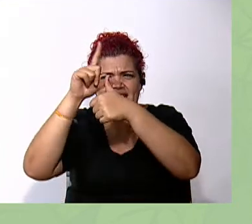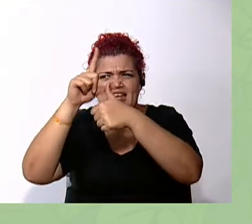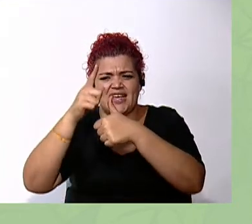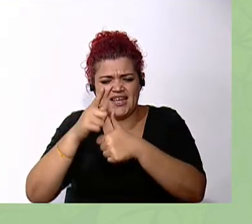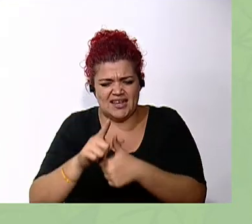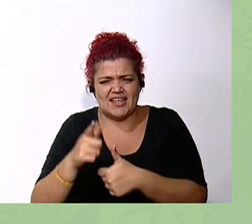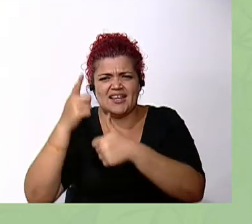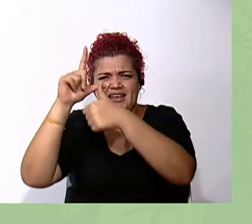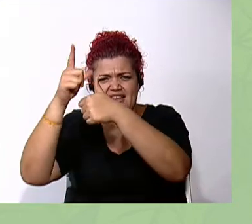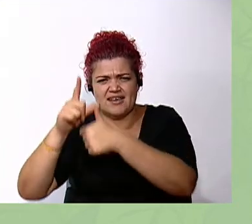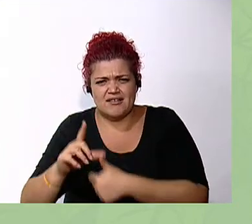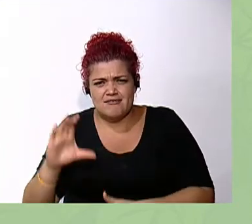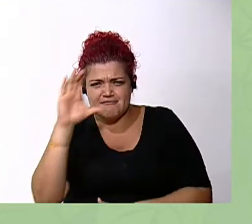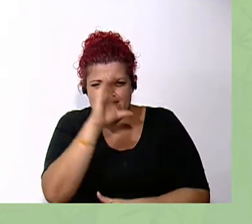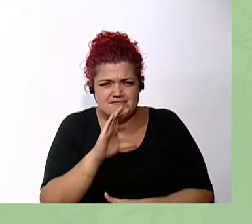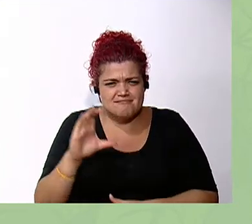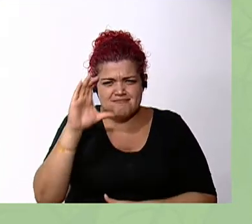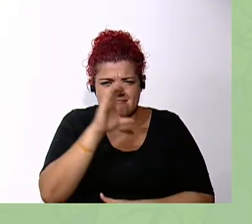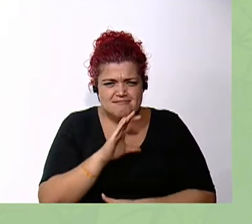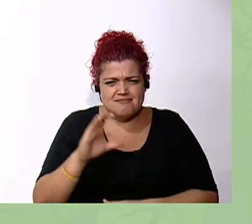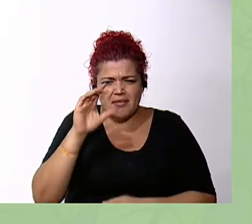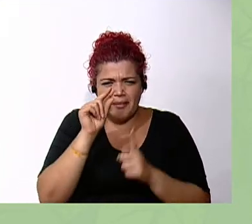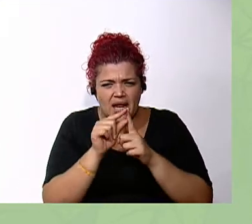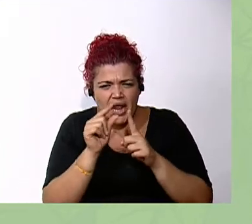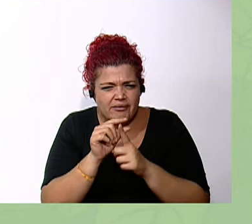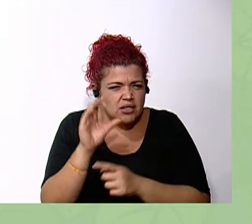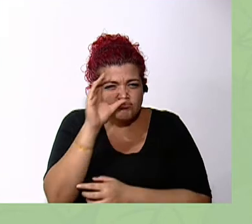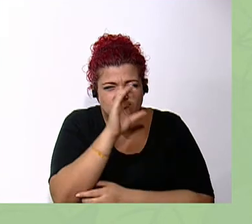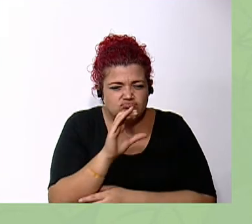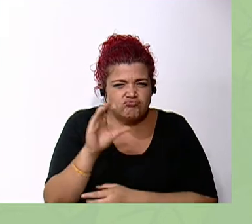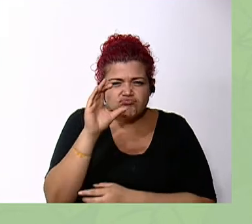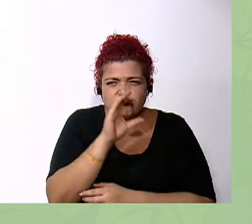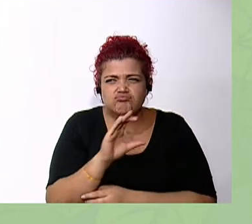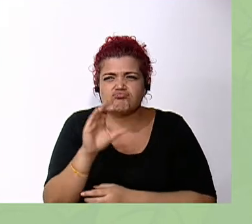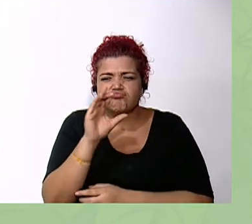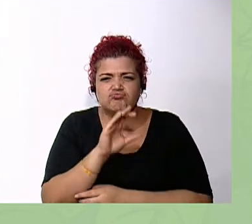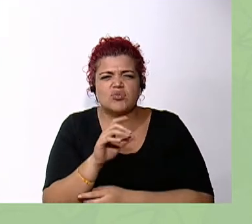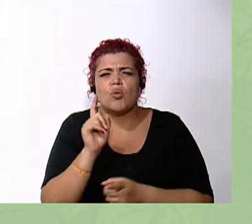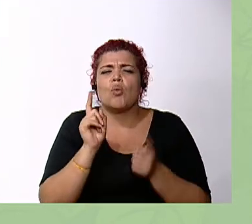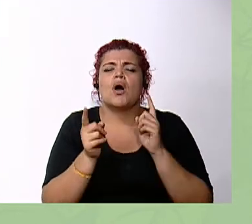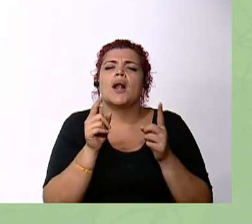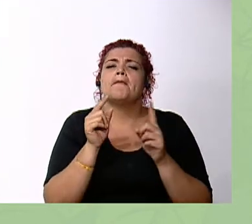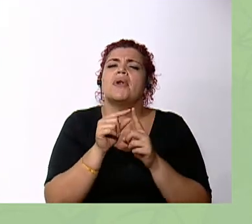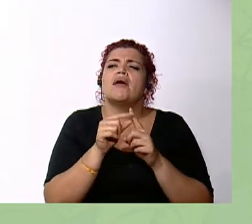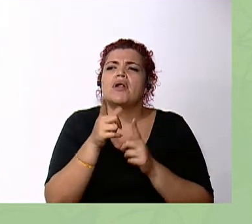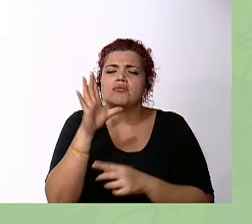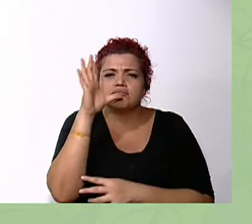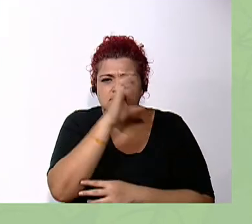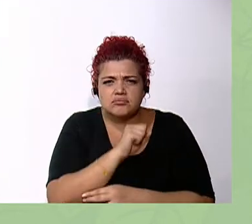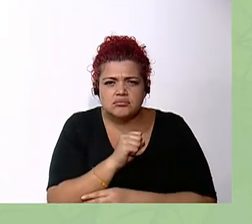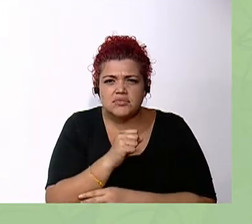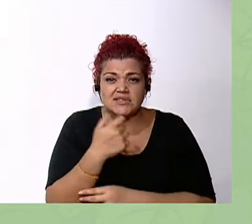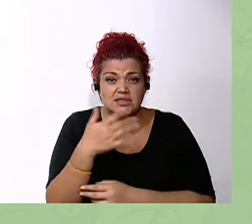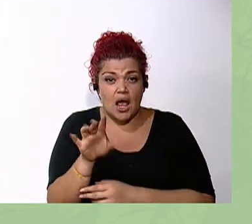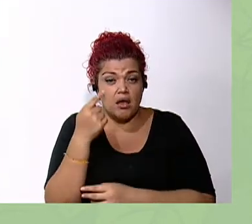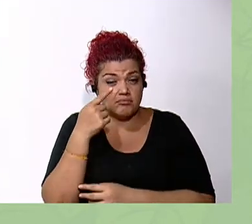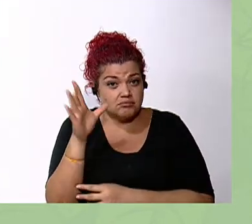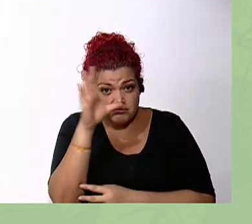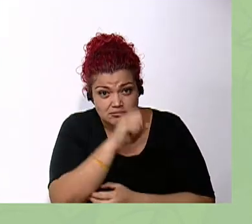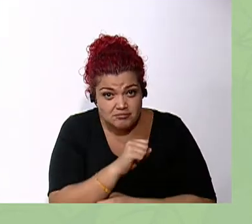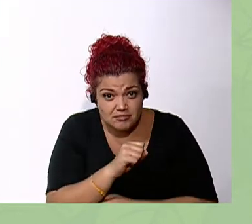Tiempo, vamos a ver si encontramos la palabra. ¿Cuál encontraron ustedes? ¿Ya vieron